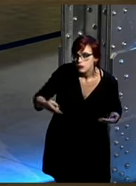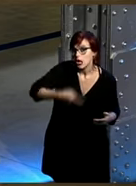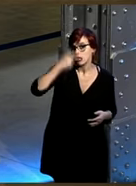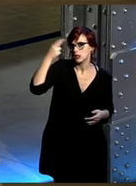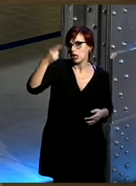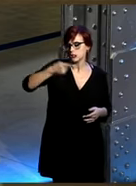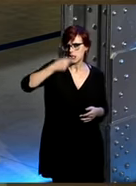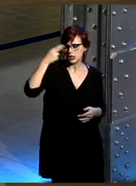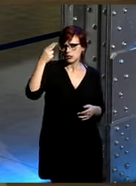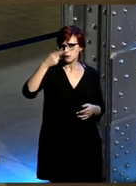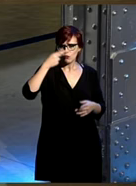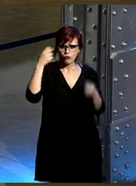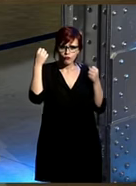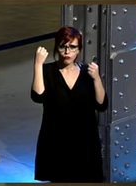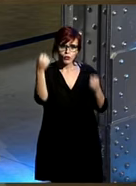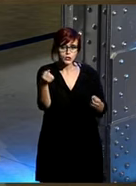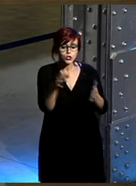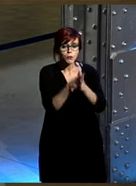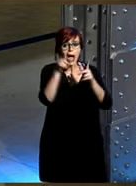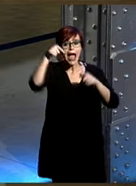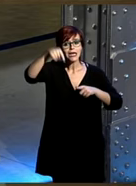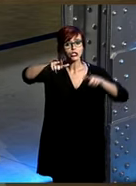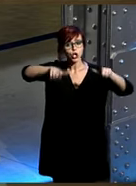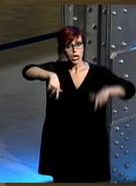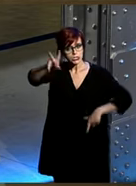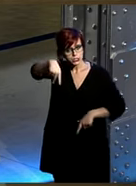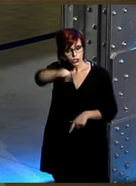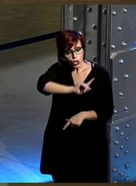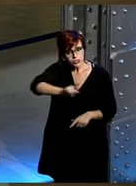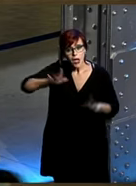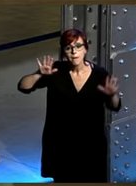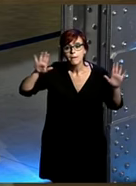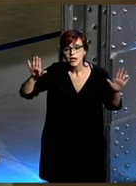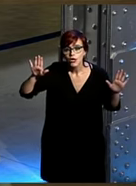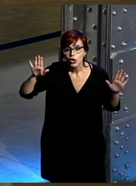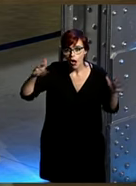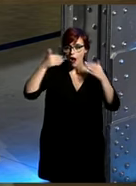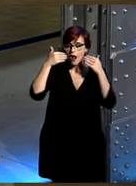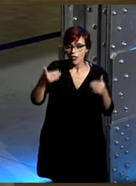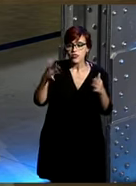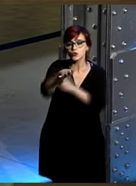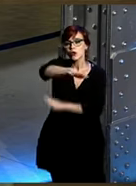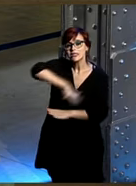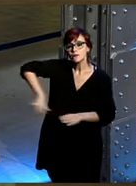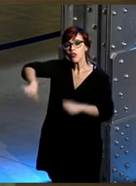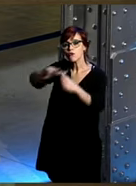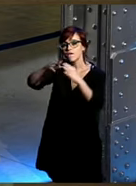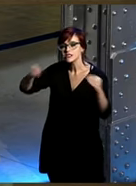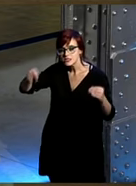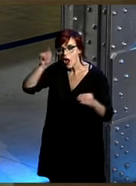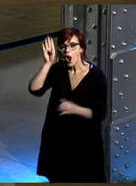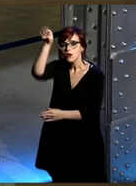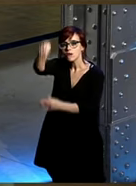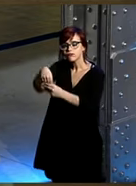el proyecto que se plantea de Esto no es una clase, pero se ha podido hacer dentro de un espacio universitario para